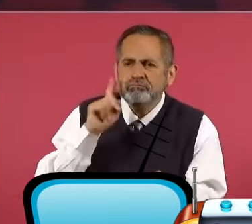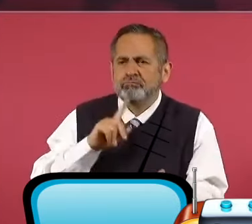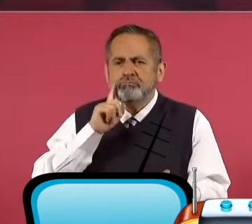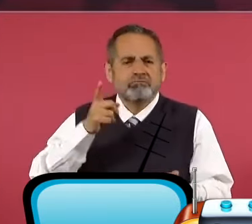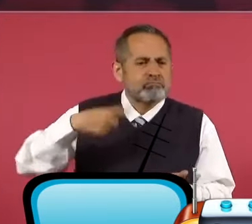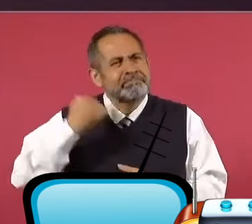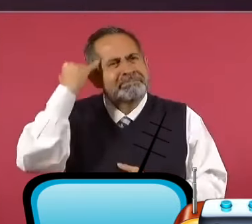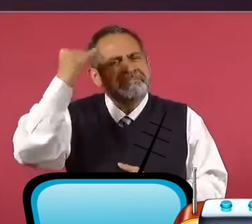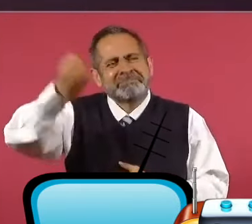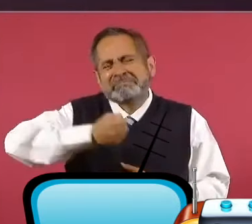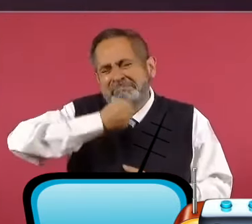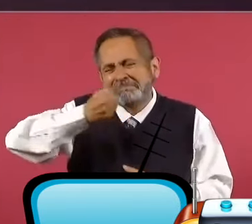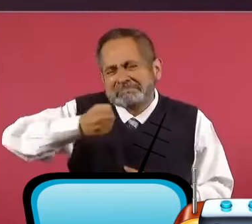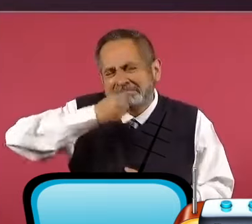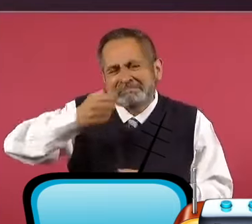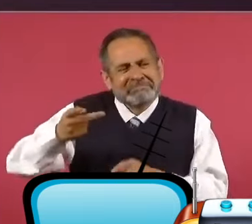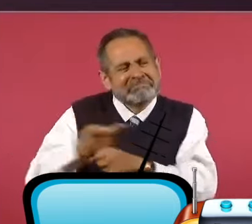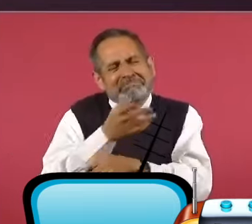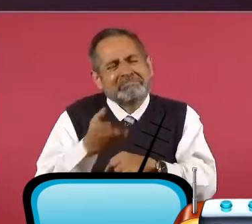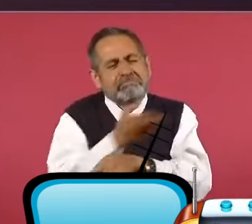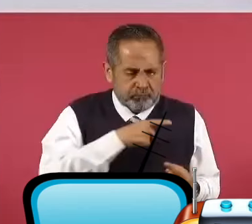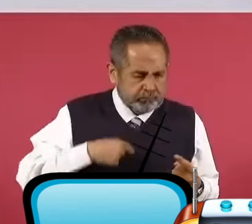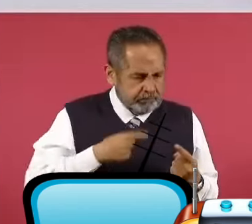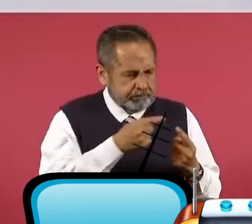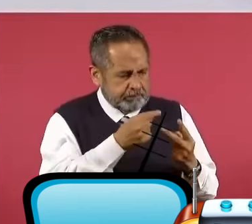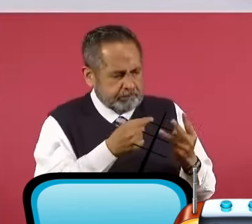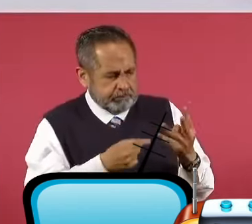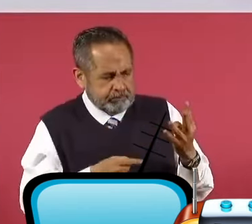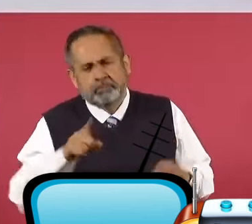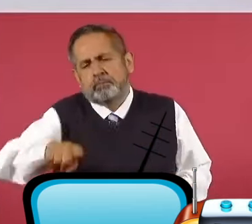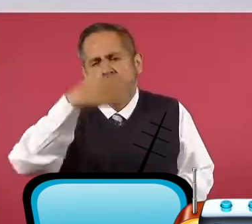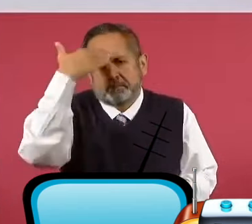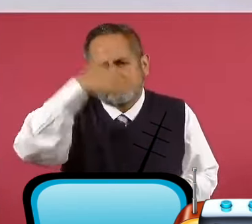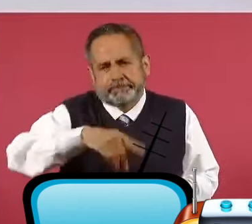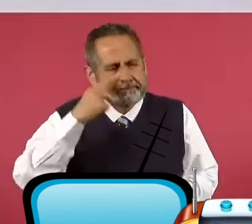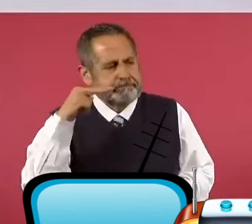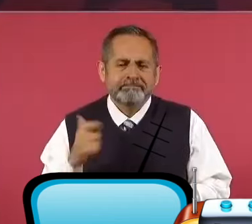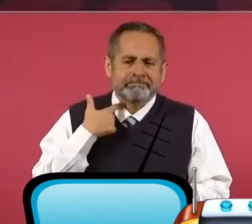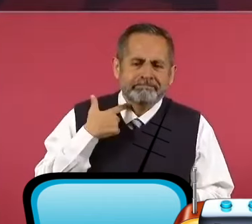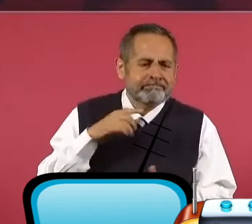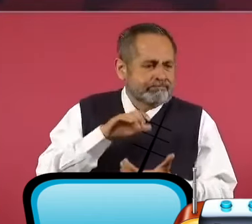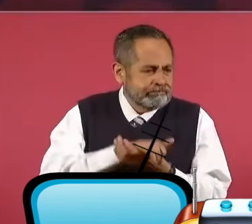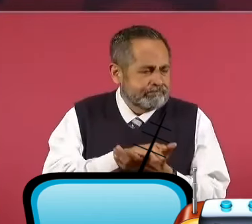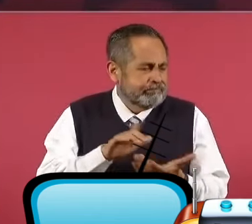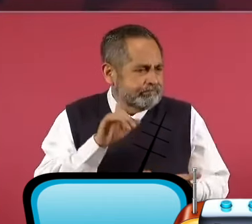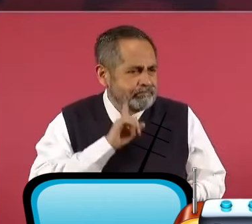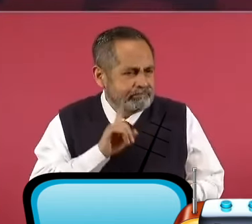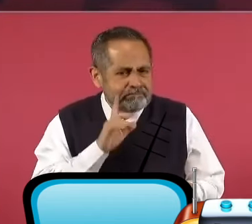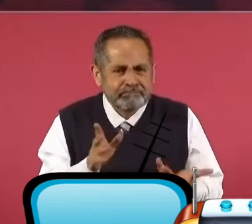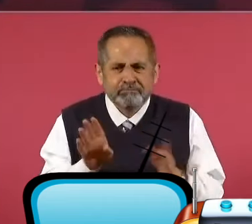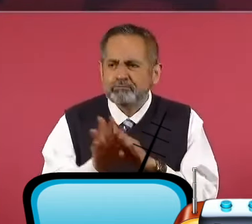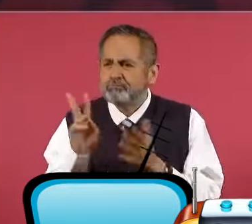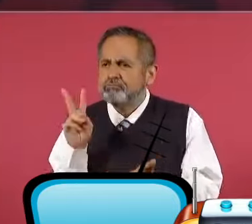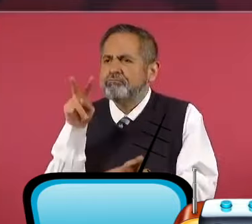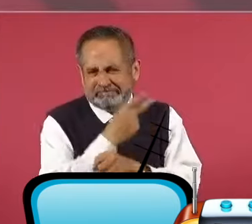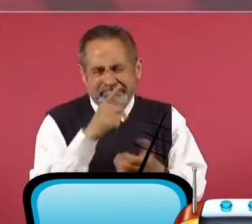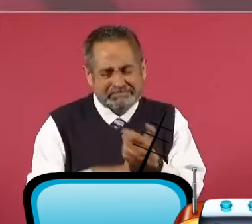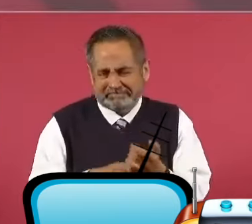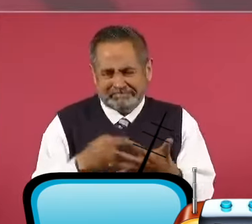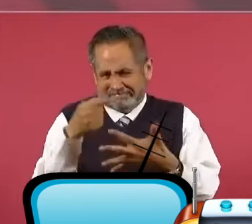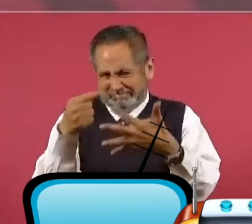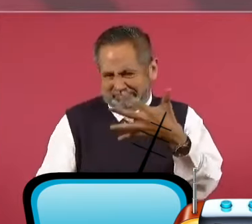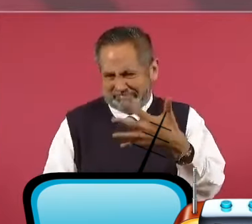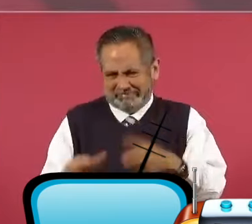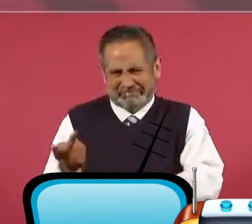Dice que llegó por accidente, que no quería ser pública y que aprendió a utilizar la mantequilla para resbalar los malos comentarios.